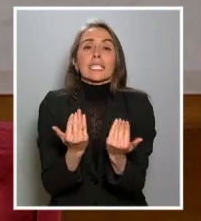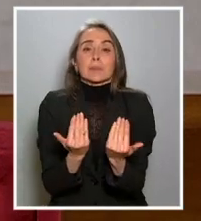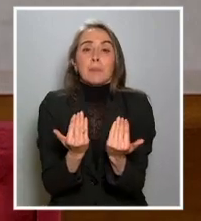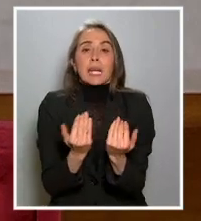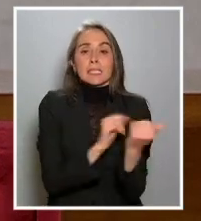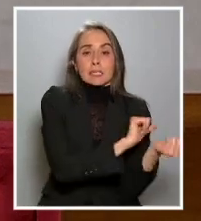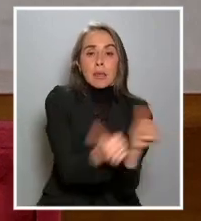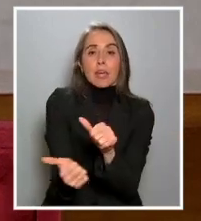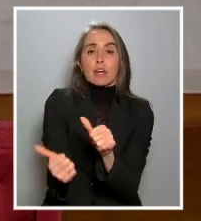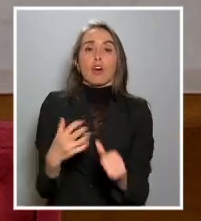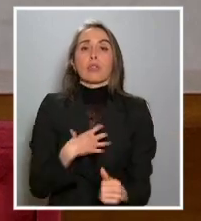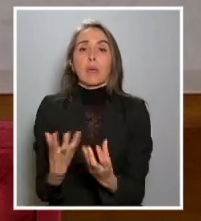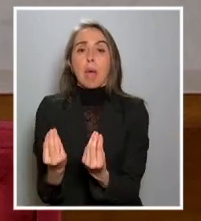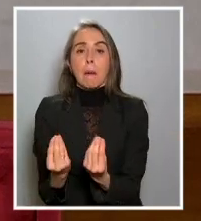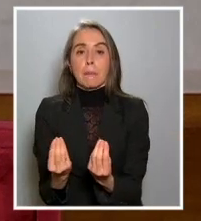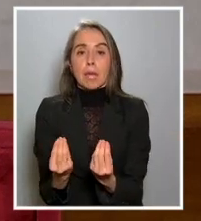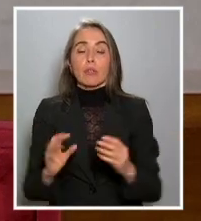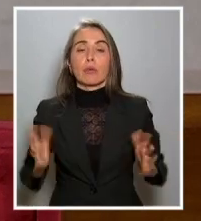le gane al miedo.